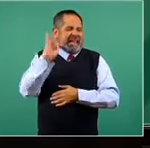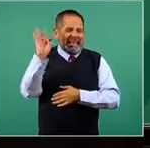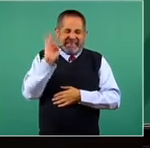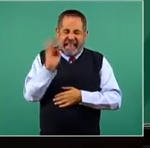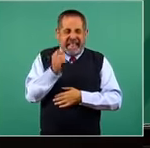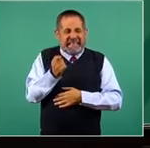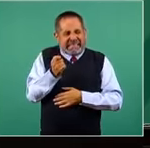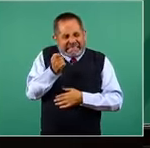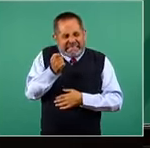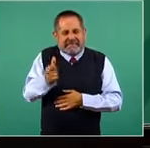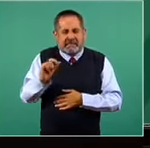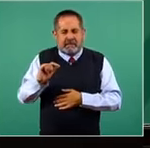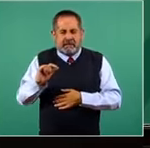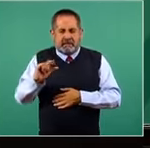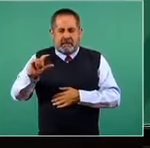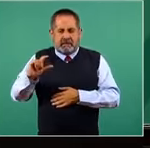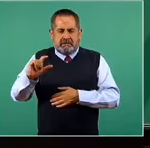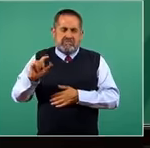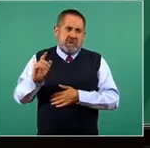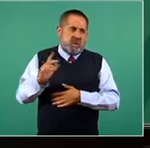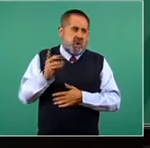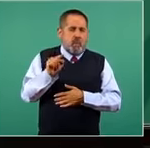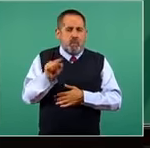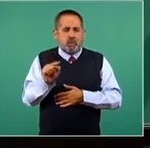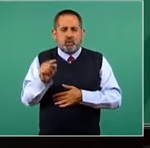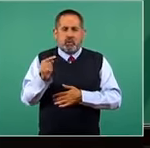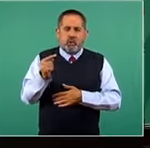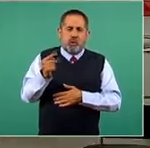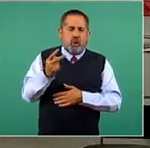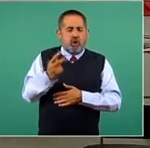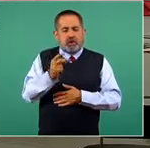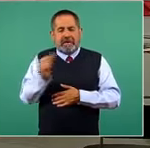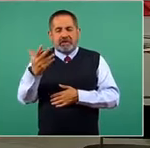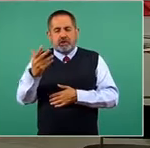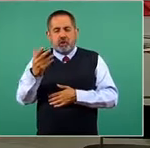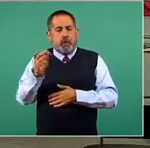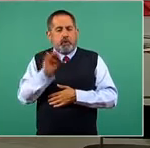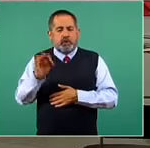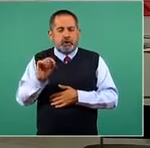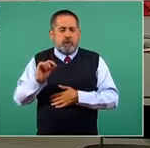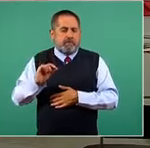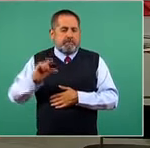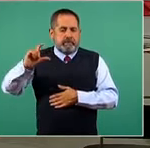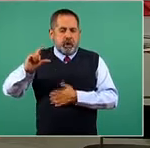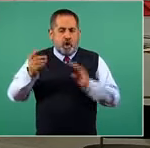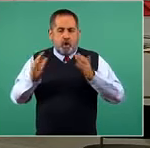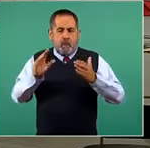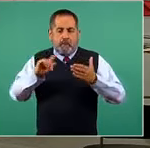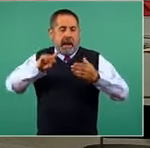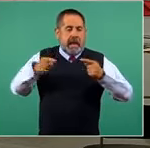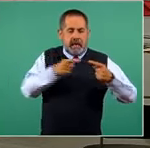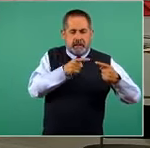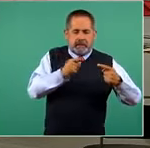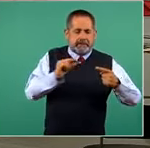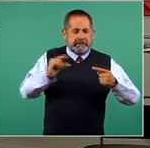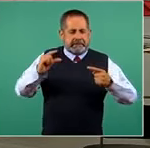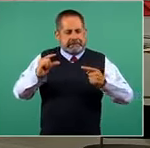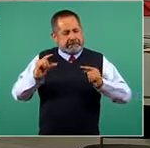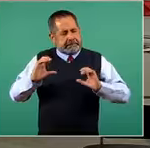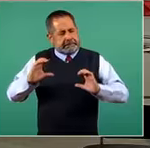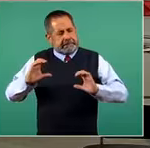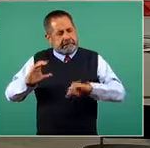subida, más o menos sube un par de puntos, de 2 a 5 puntos porcentuales en la comparación de una semana con la otra. Hay que